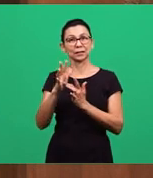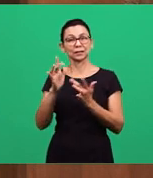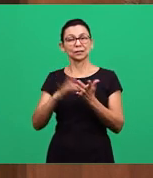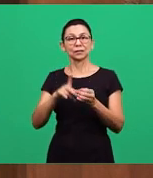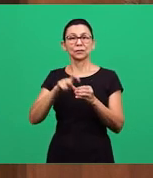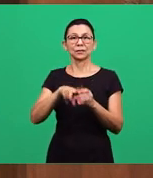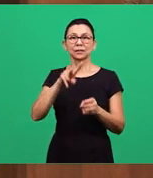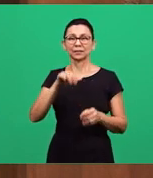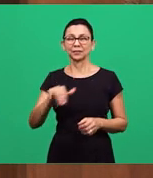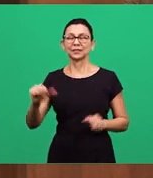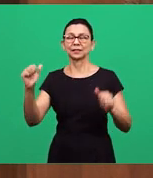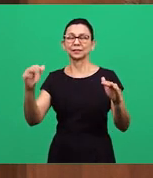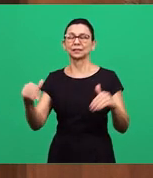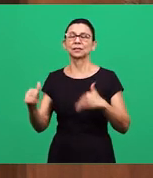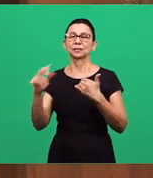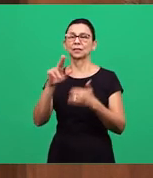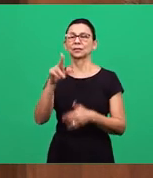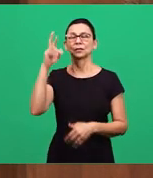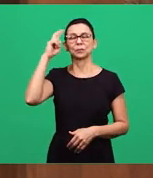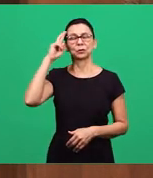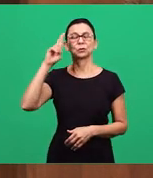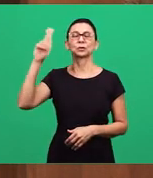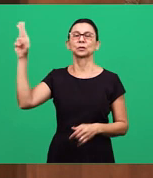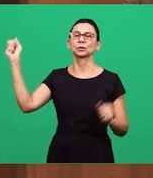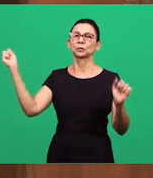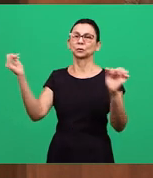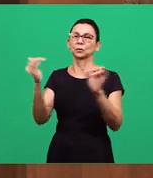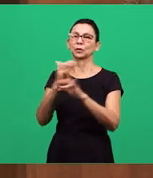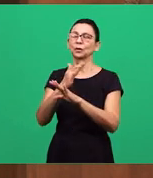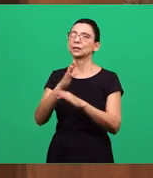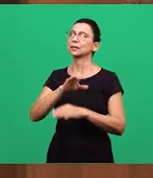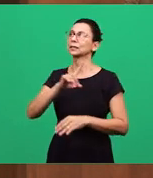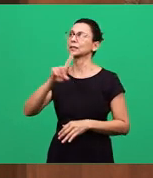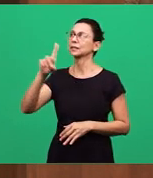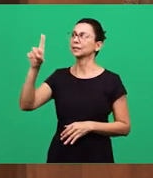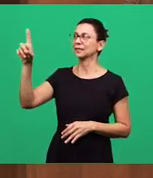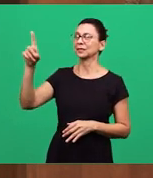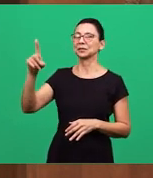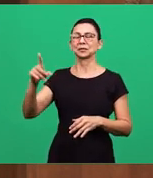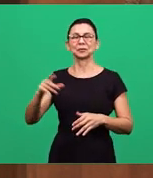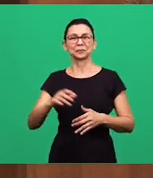viene. Alabado sea Dios, glorificado sea el Señor.